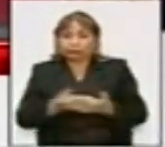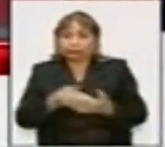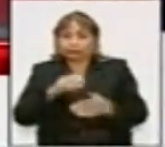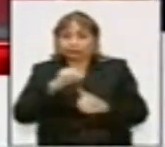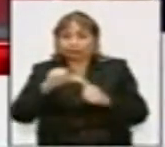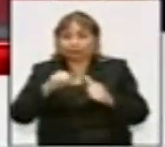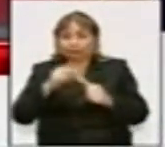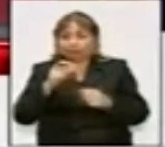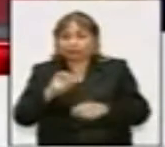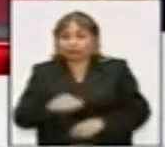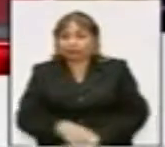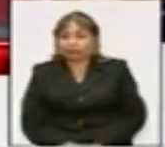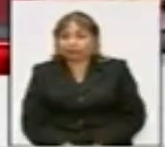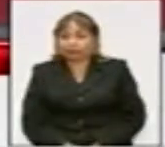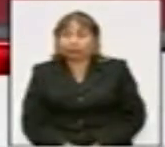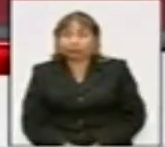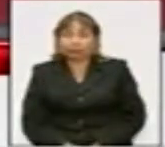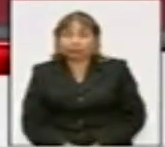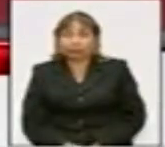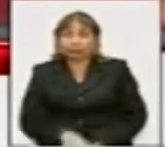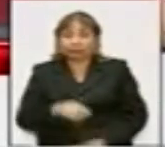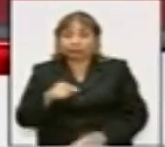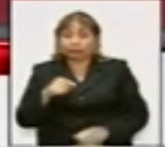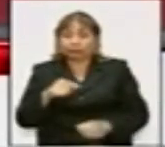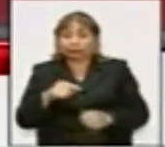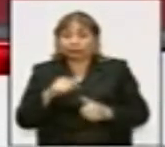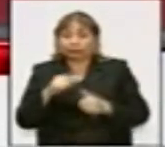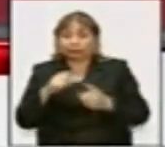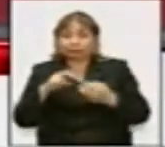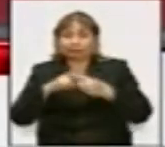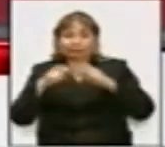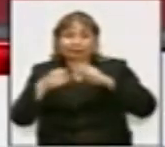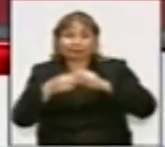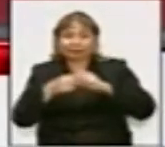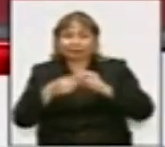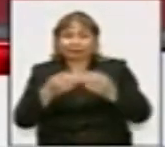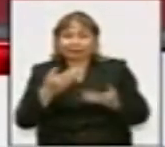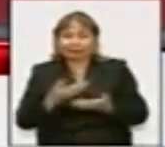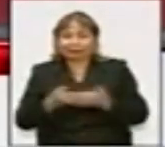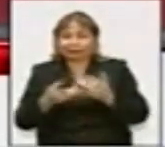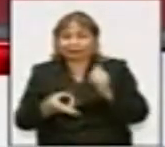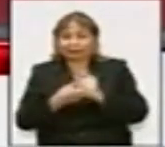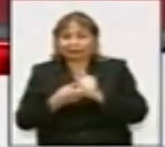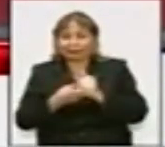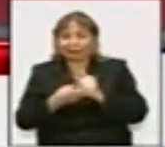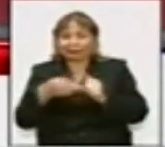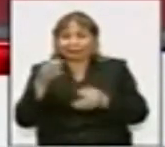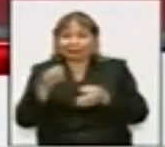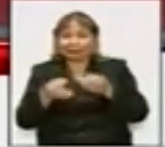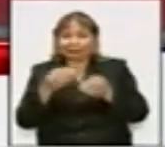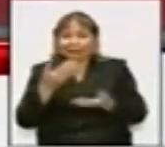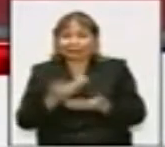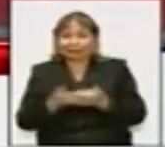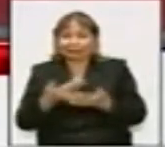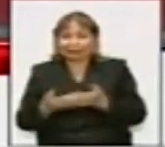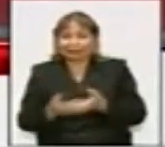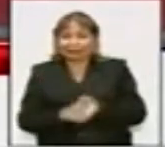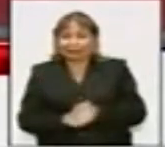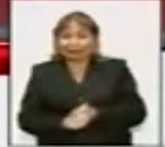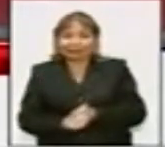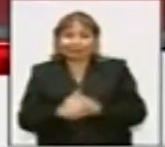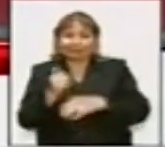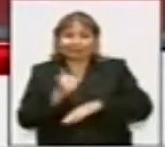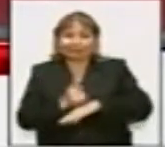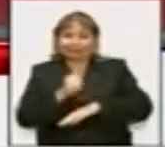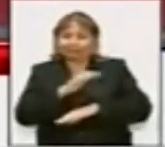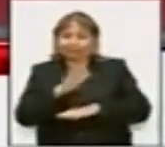involucrados estamos en este problema de acá porque los que garantizan justicia los que los acusan los